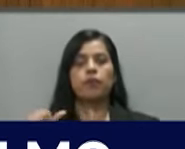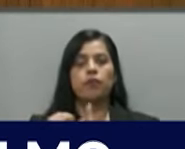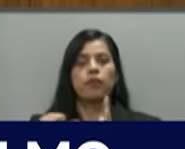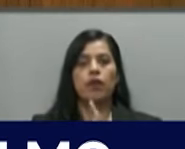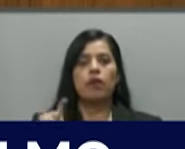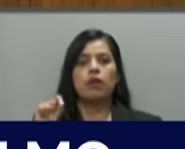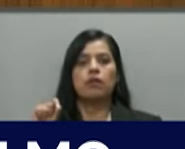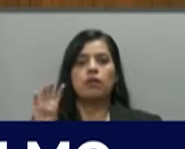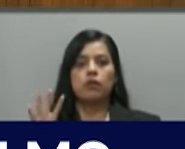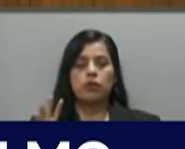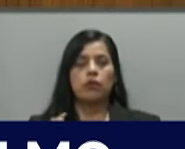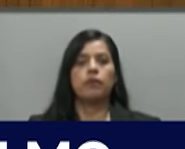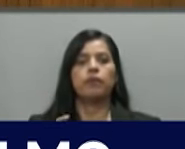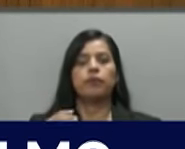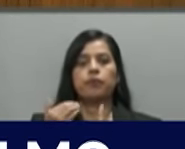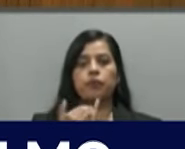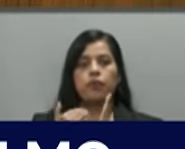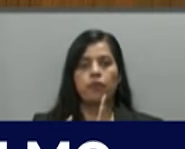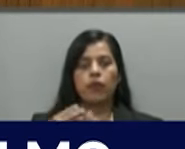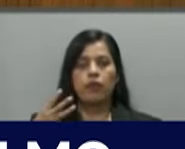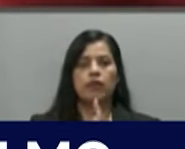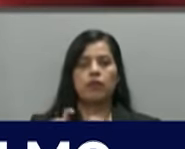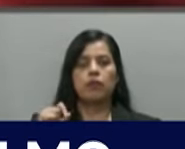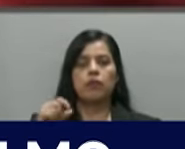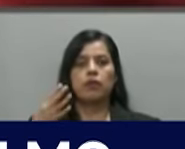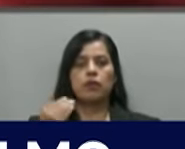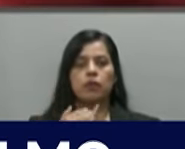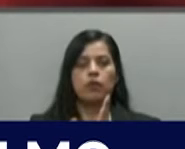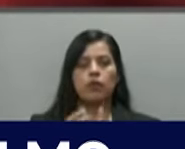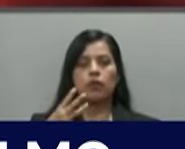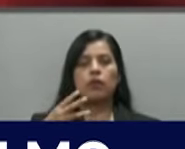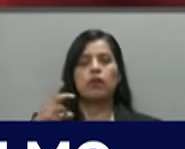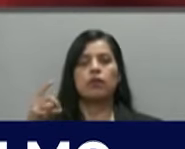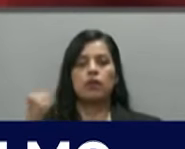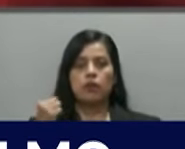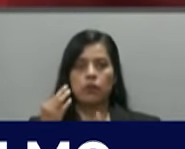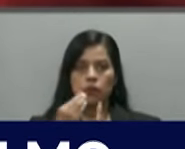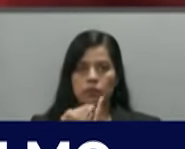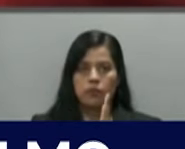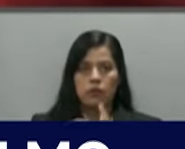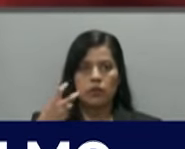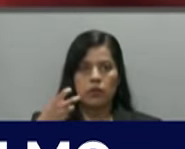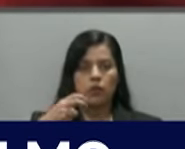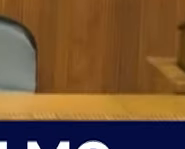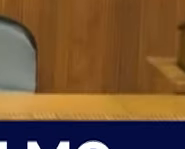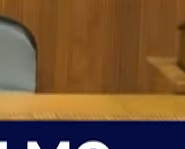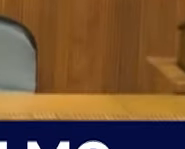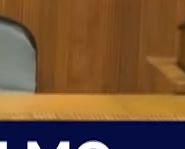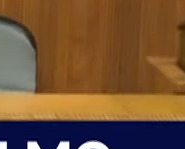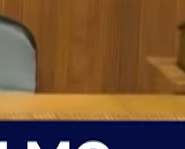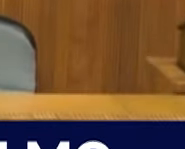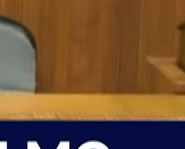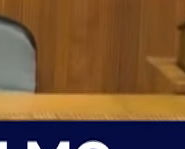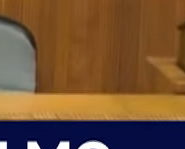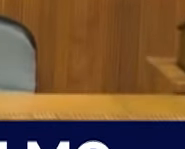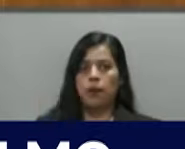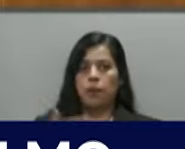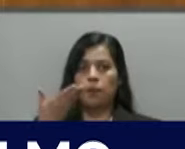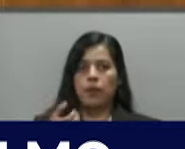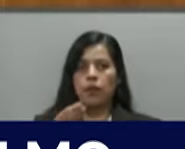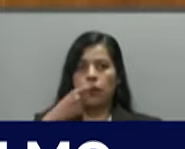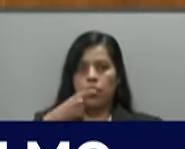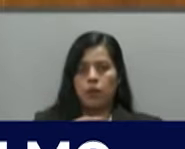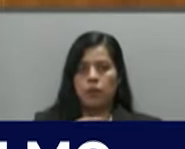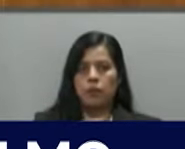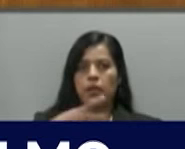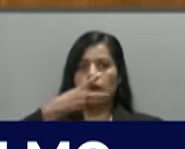renuncia de Mauro Guerra Villarreal a la presidencia del Congreso para dar paso a Ricardo Canavati Hatzopoulos. La sesión inició a las 10:44 de